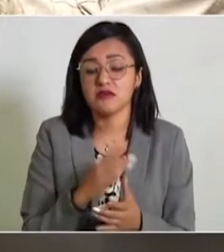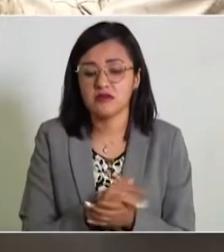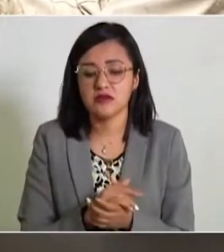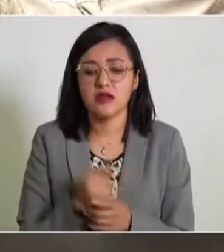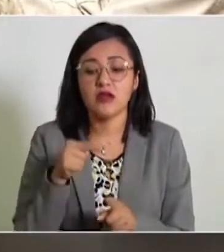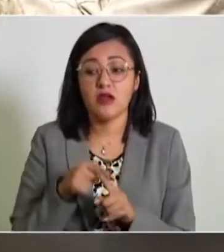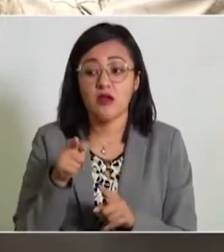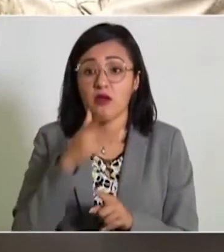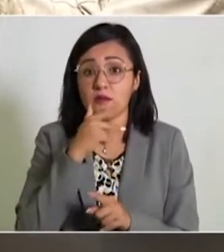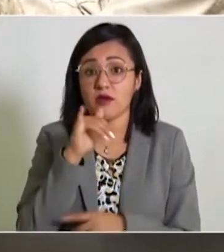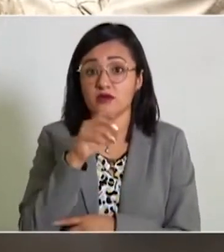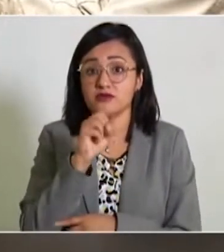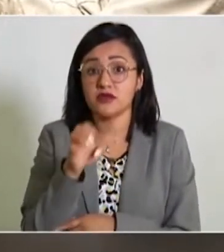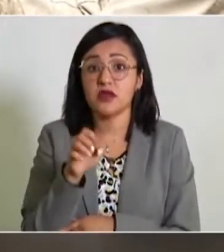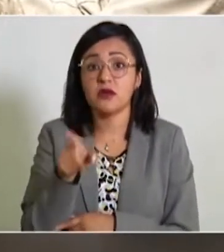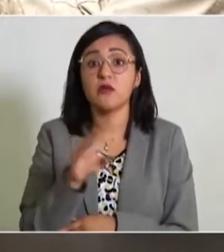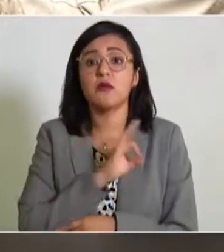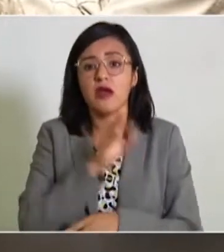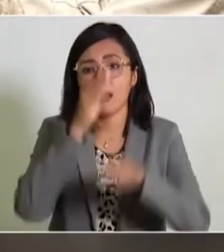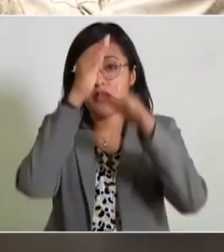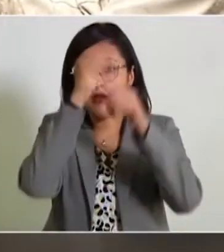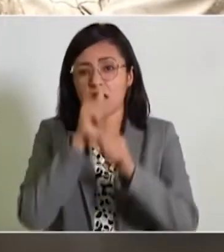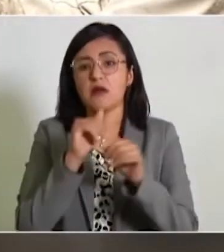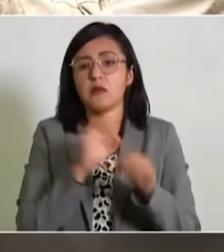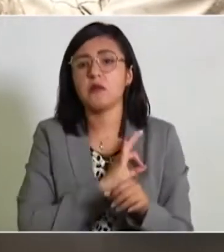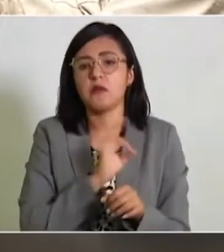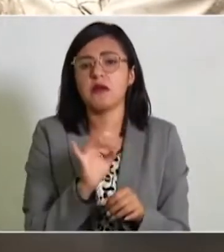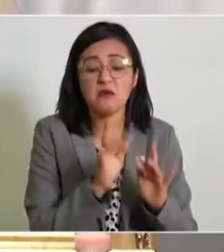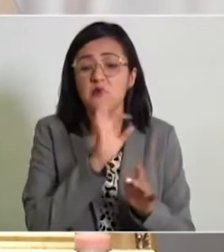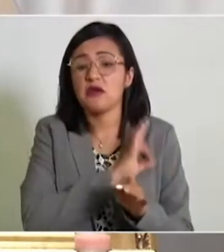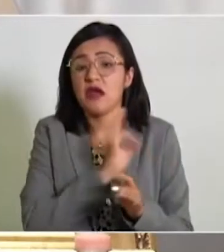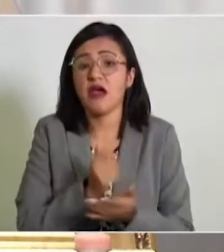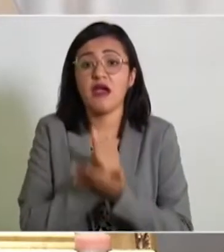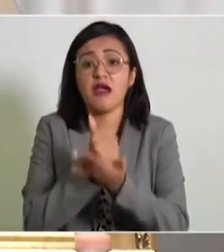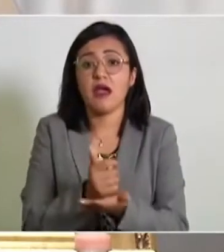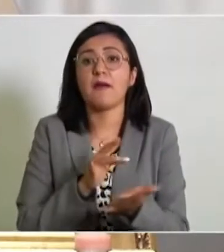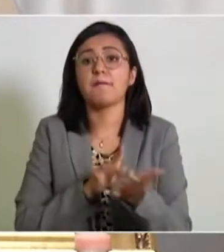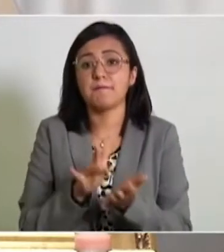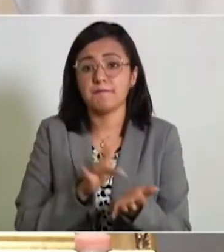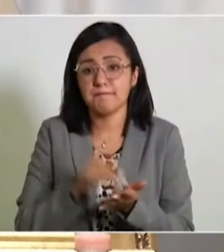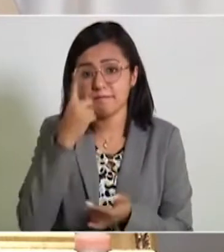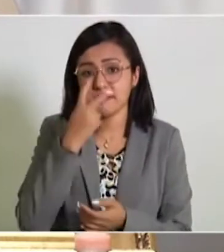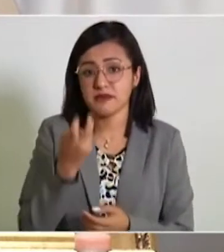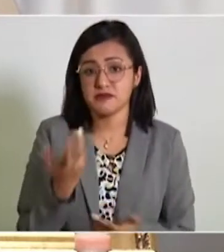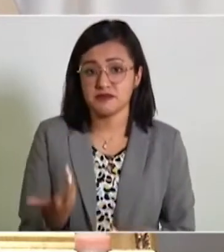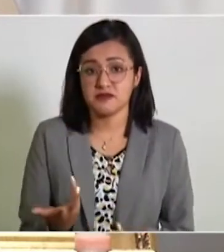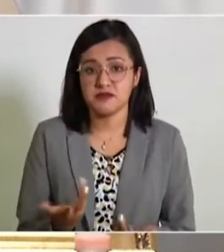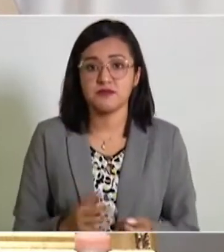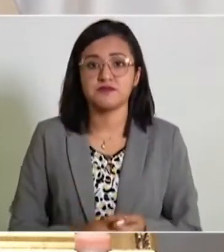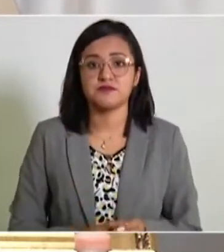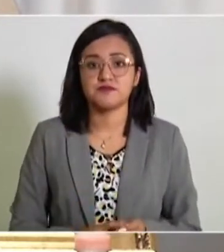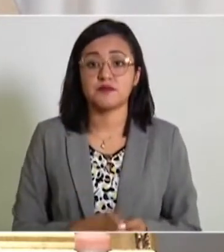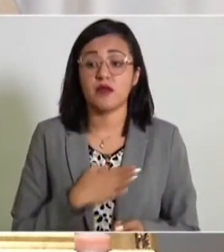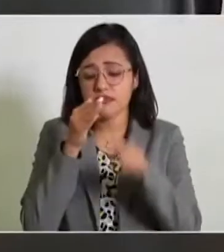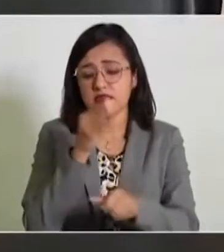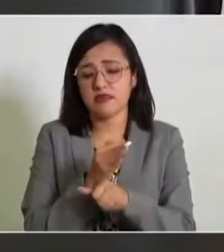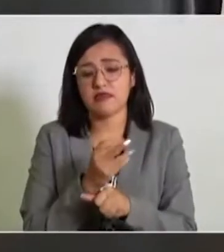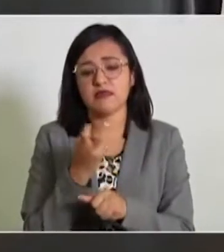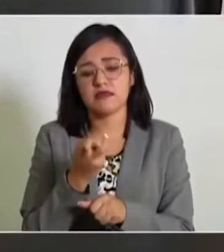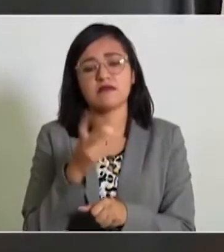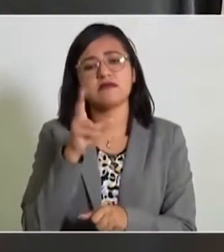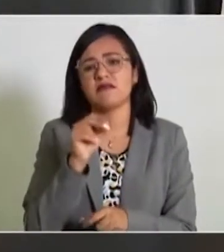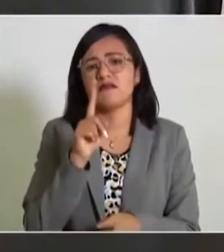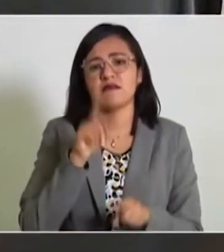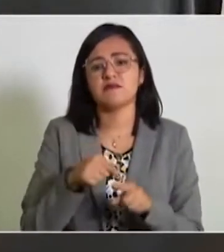de don jose de que se llegue a un acuerdo reparatorio por ello instruyó el consejero jurídico del estado ricardo velázquez